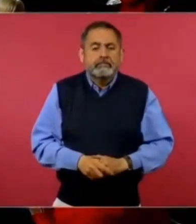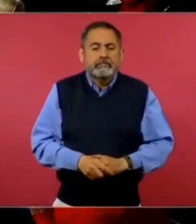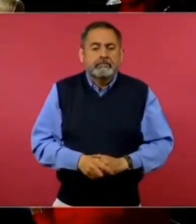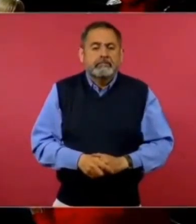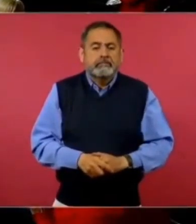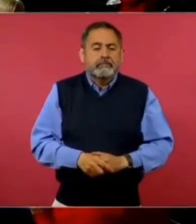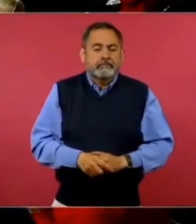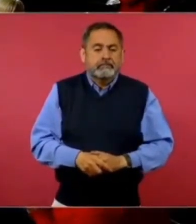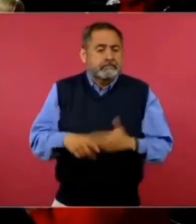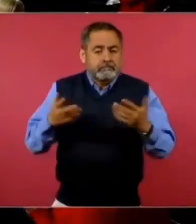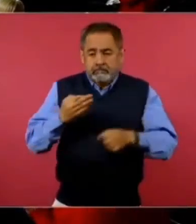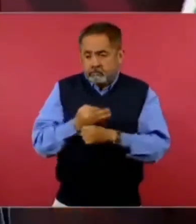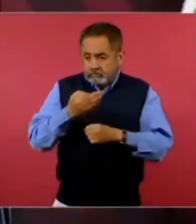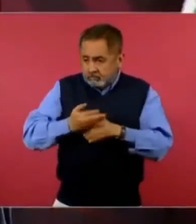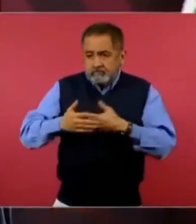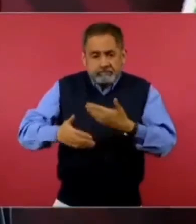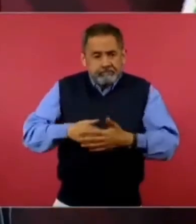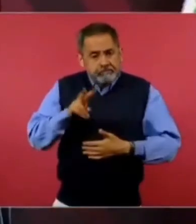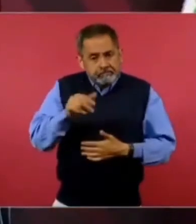van bien